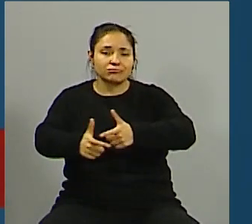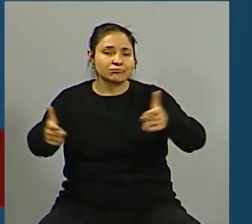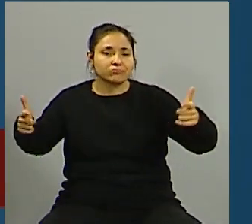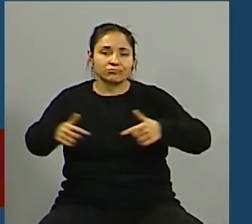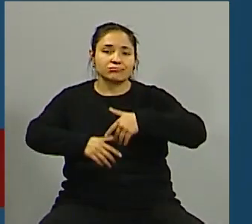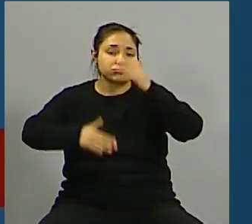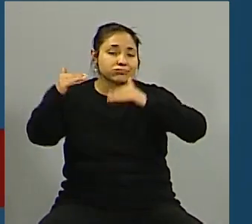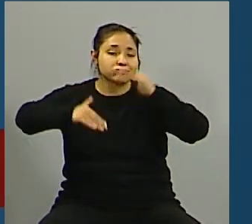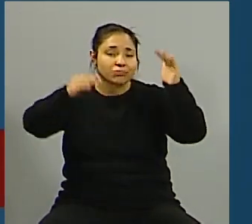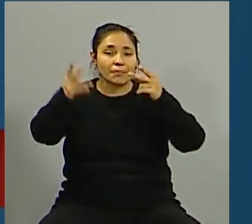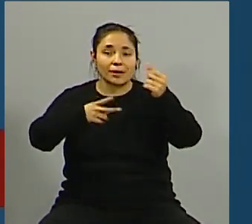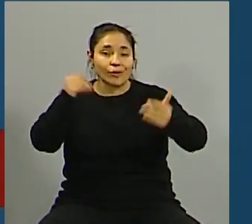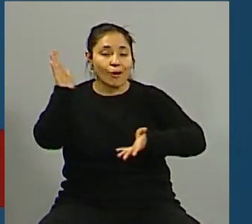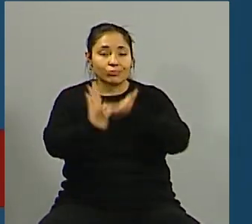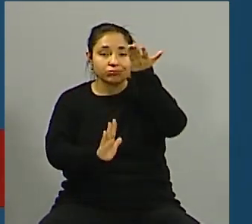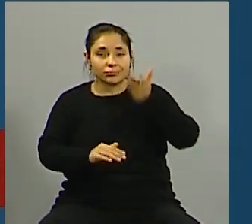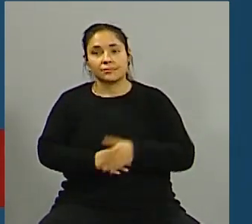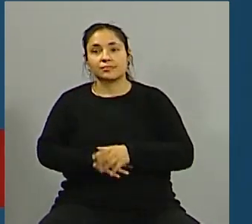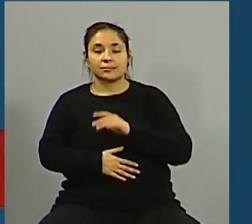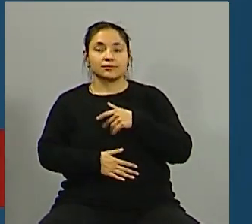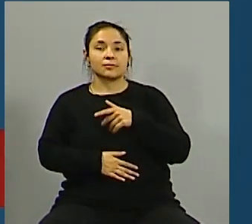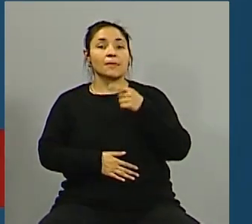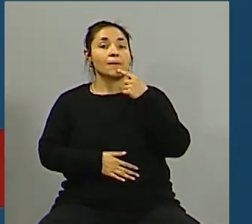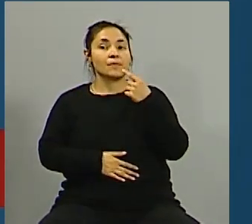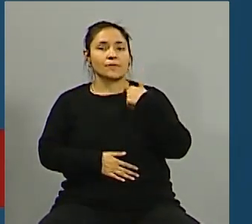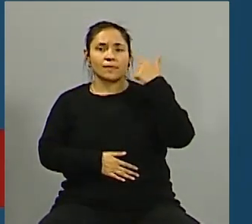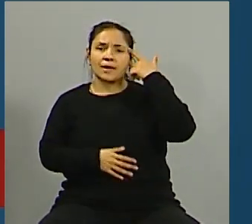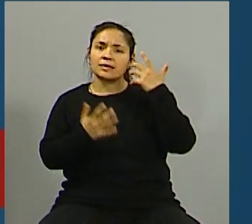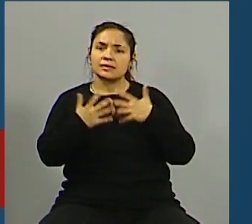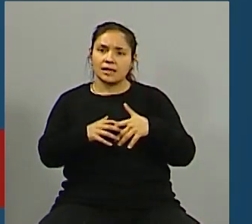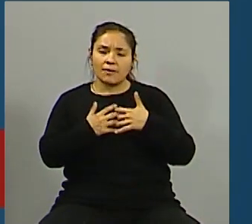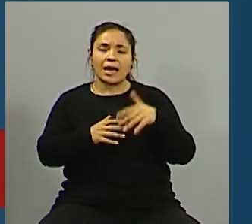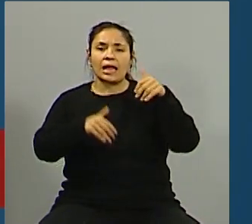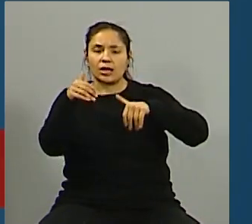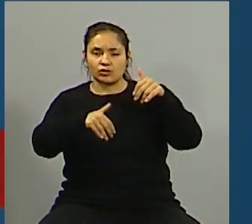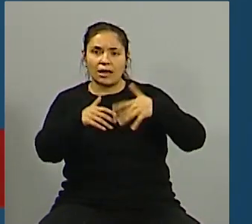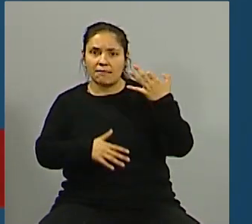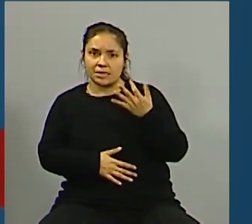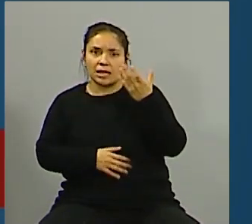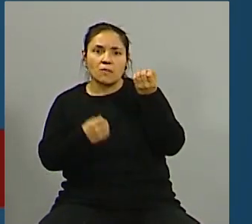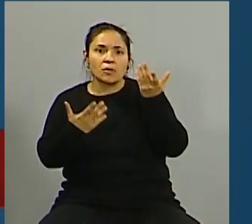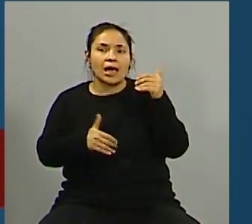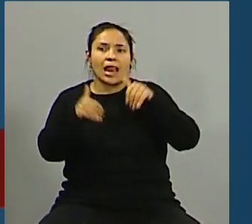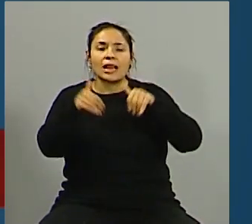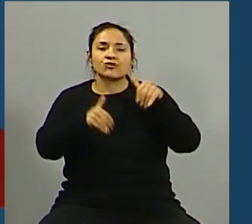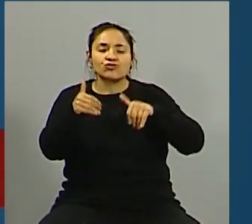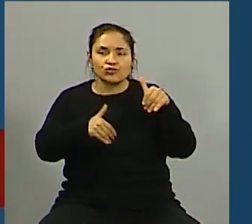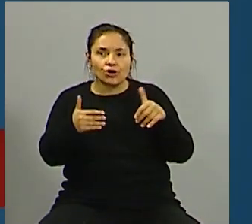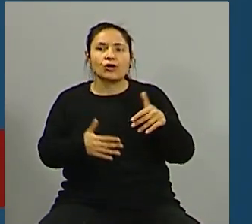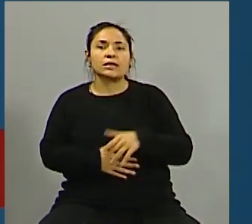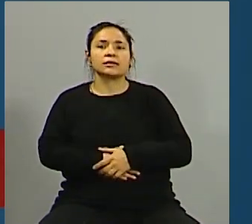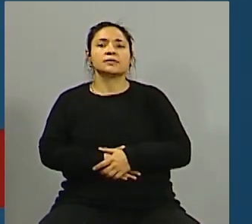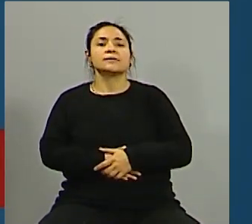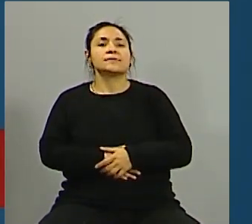básica. Karina, pensaba en eso, ¿no? Que decíamos, es un año electoral bastante particular porque tenemos varias elecciones, pero se entienden que estas